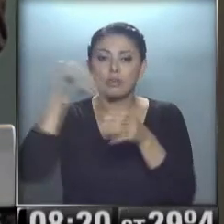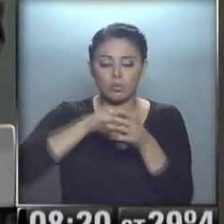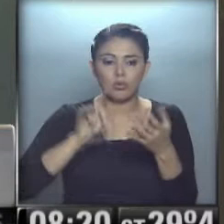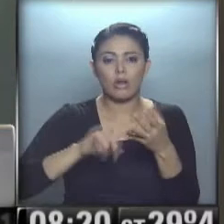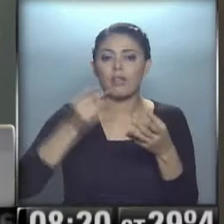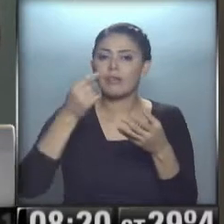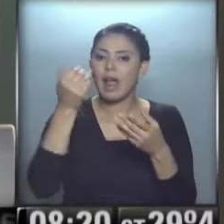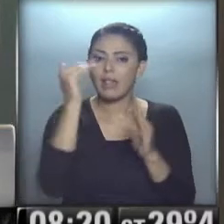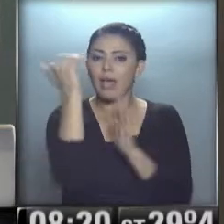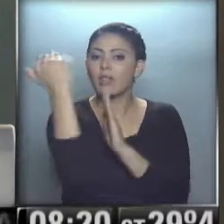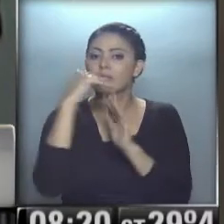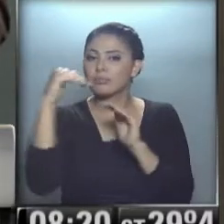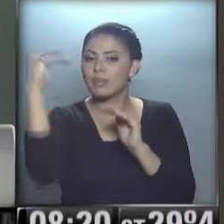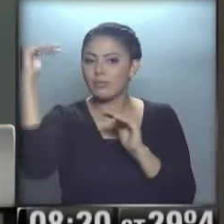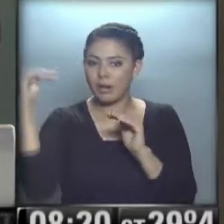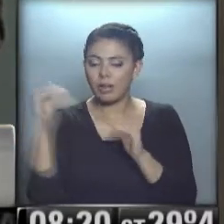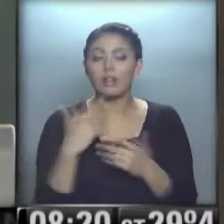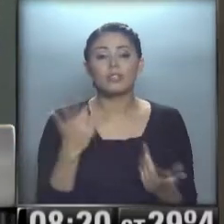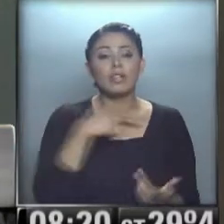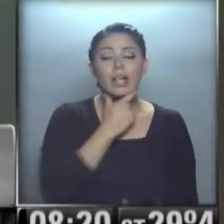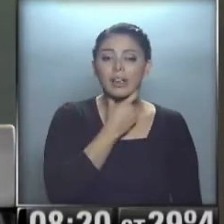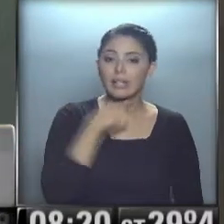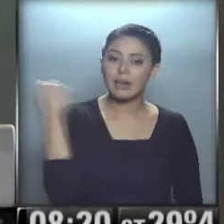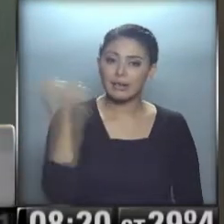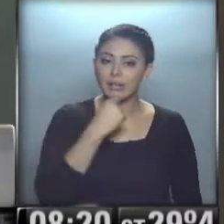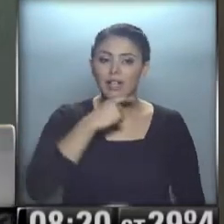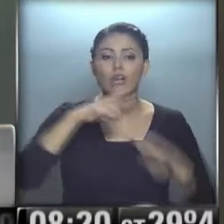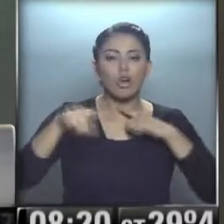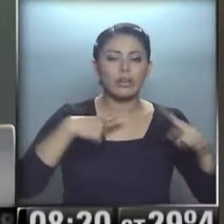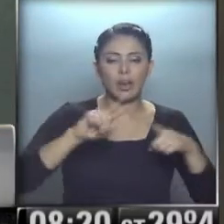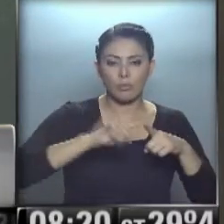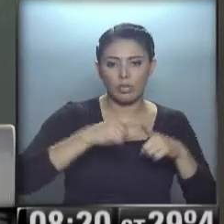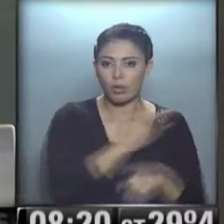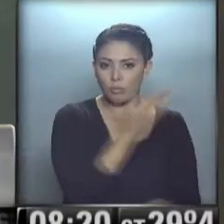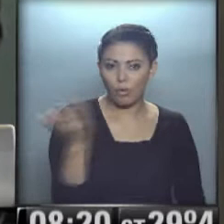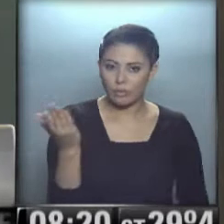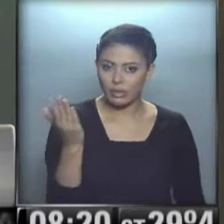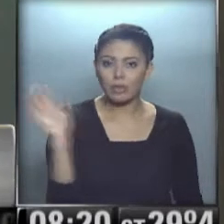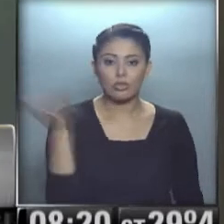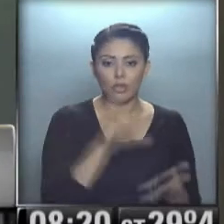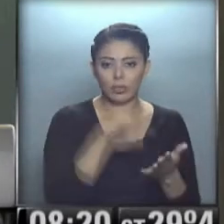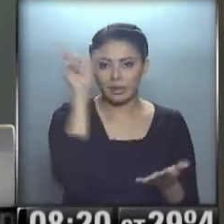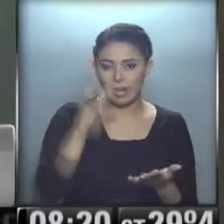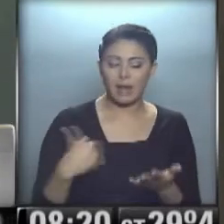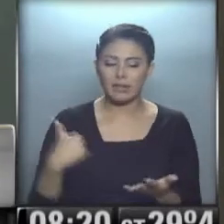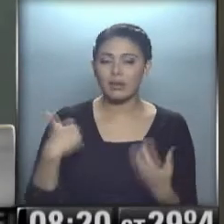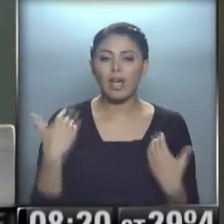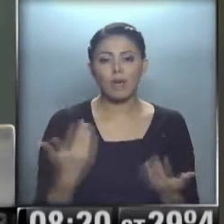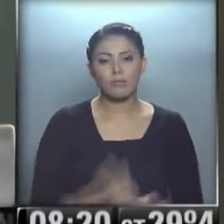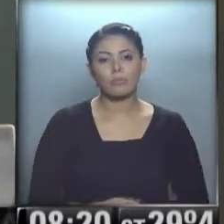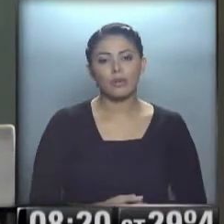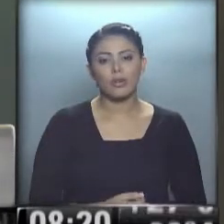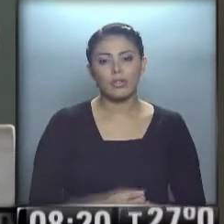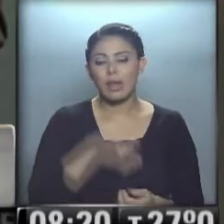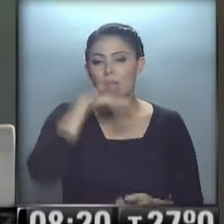calidad. O sea que, en definitiva, lo que se pretende es una coordinación de las políticas públicas en el territorio a los efectos de garantizar una